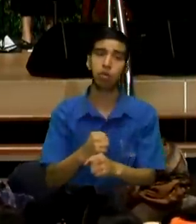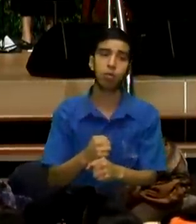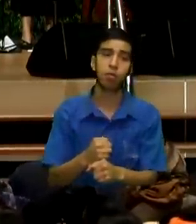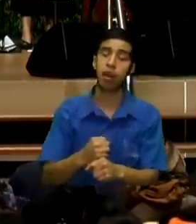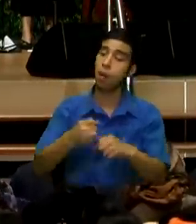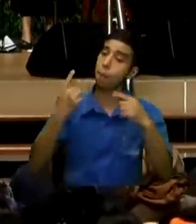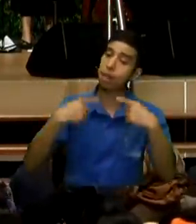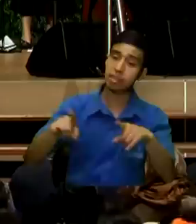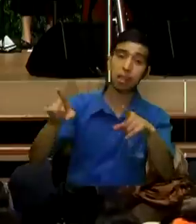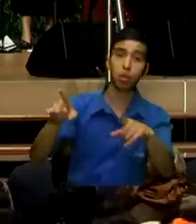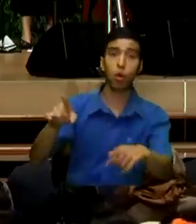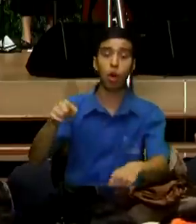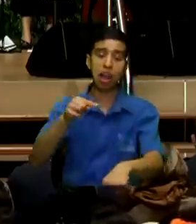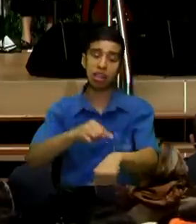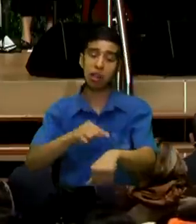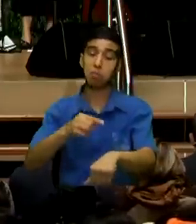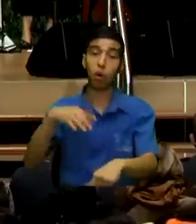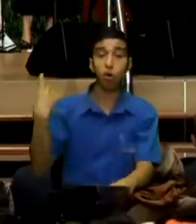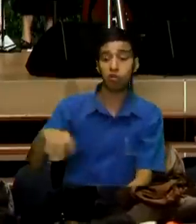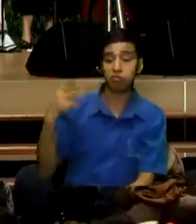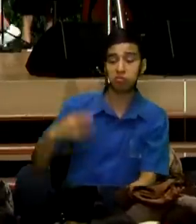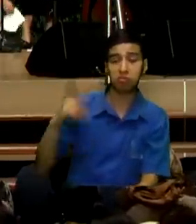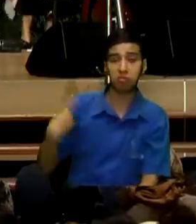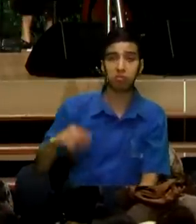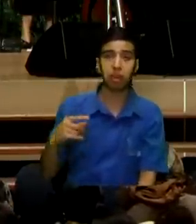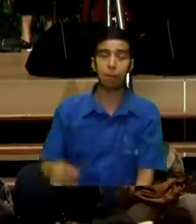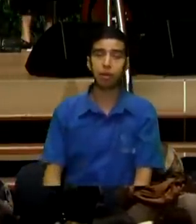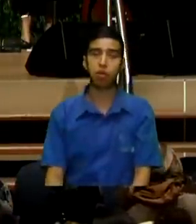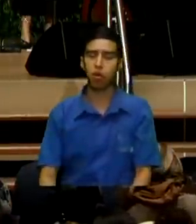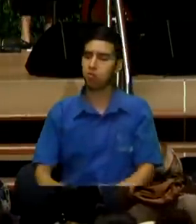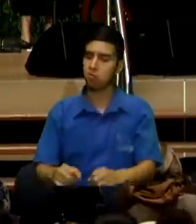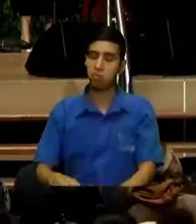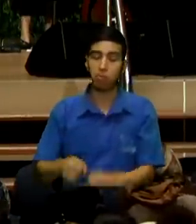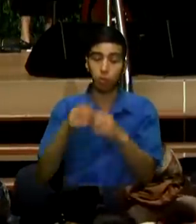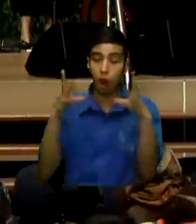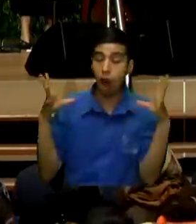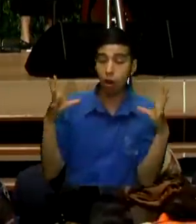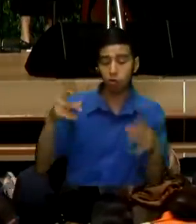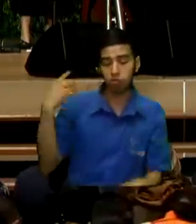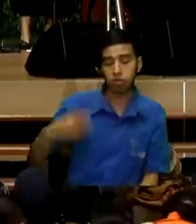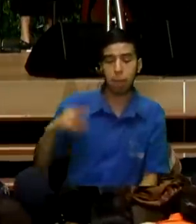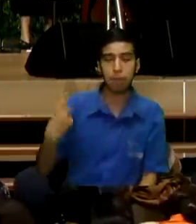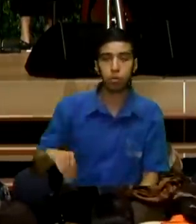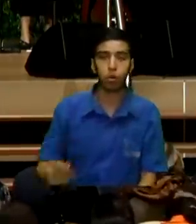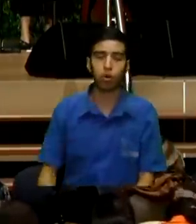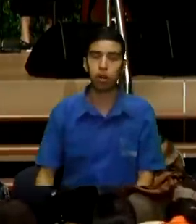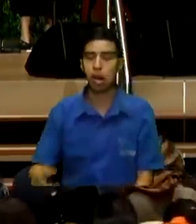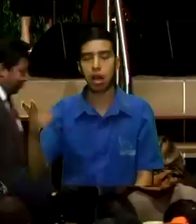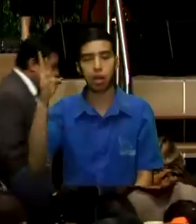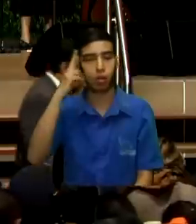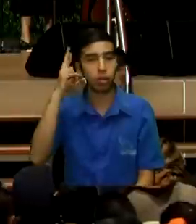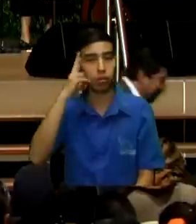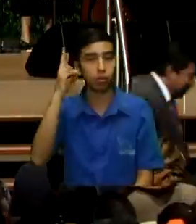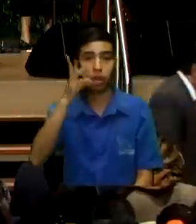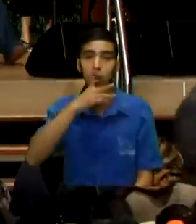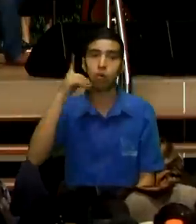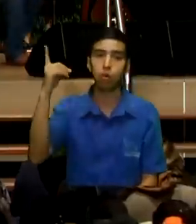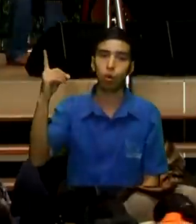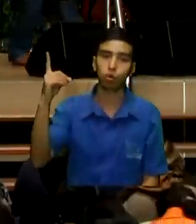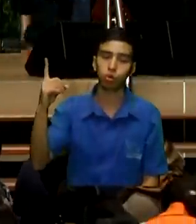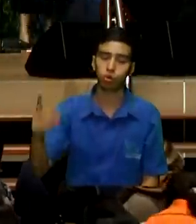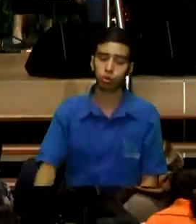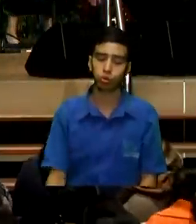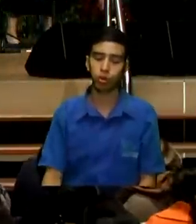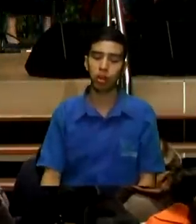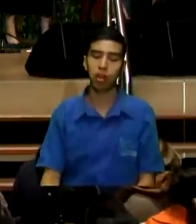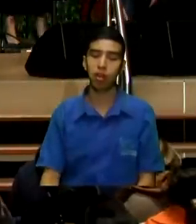de una manera impresionante, impresionante, impresionante. Recordémonos que Dios no fecha, pueden descender mis